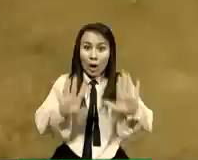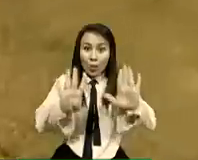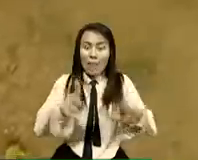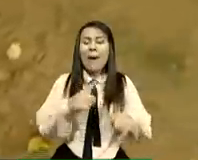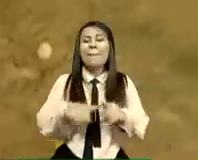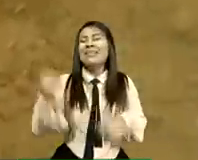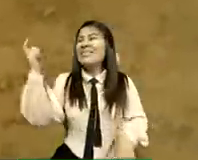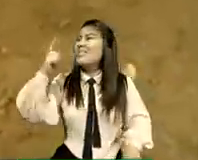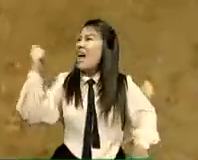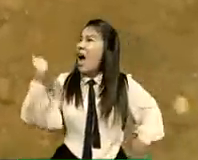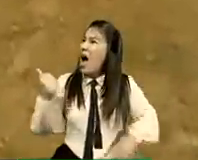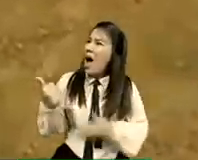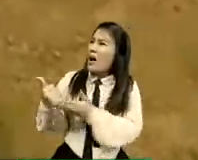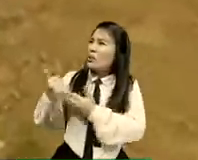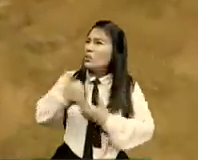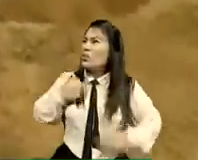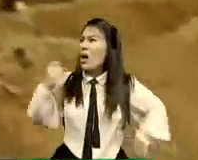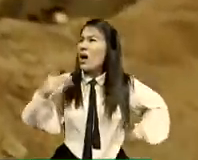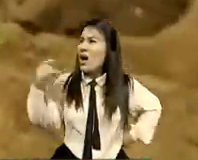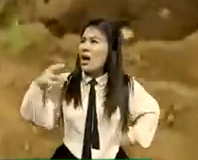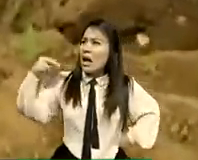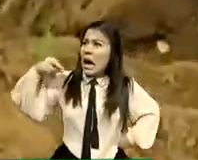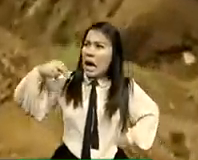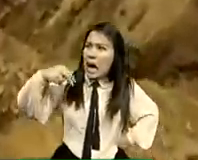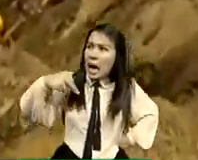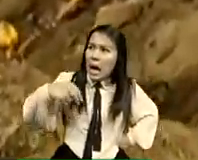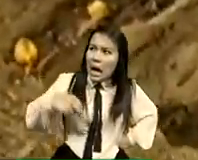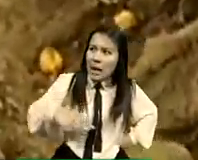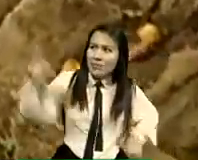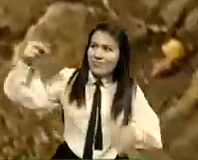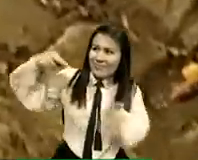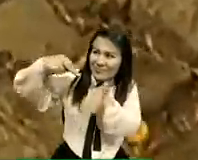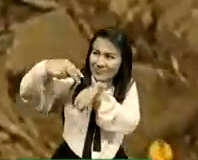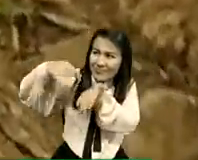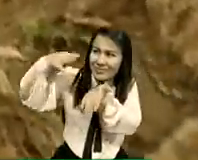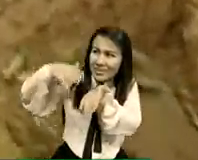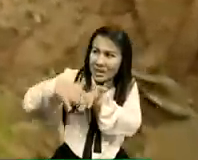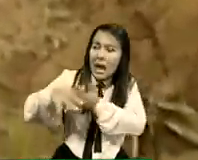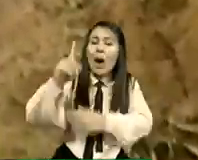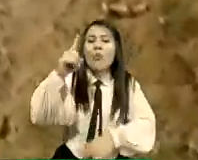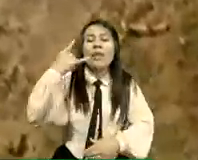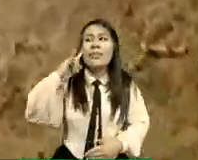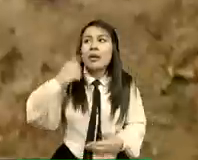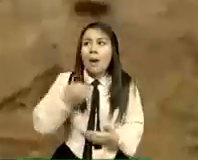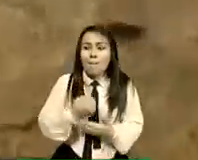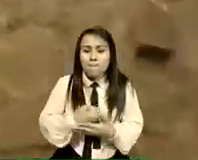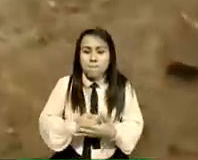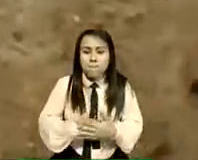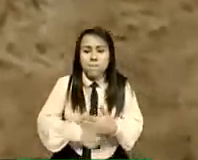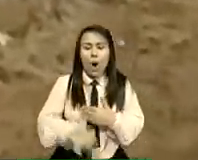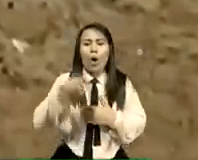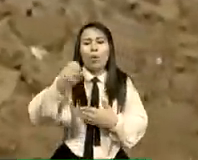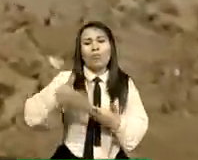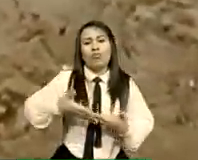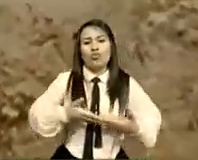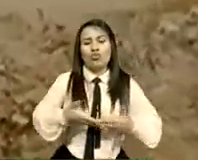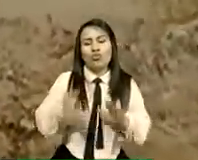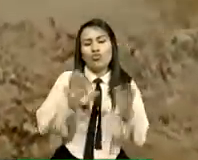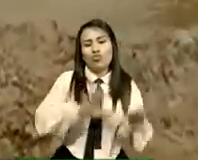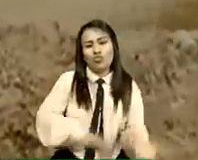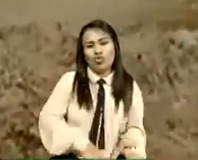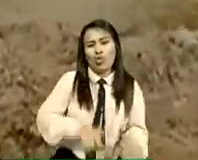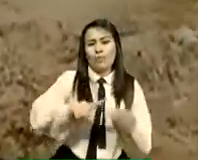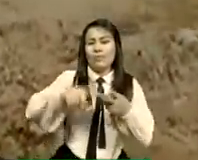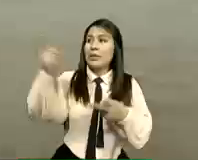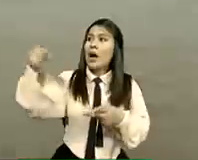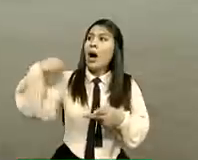ayuda inmediata. Caminó apresuradamente y bajó por ese pequeño barranco. La primera niña salió del vientre sin vida. Logró subir a la canoa para